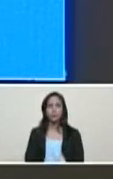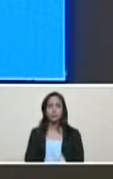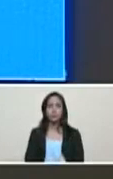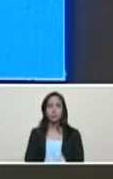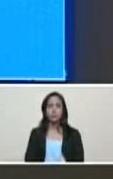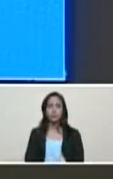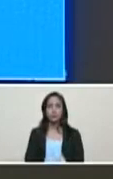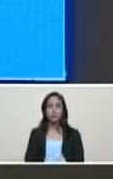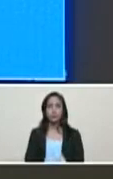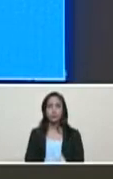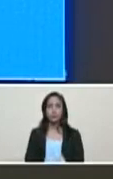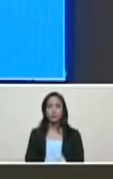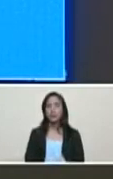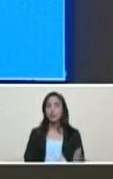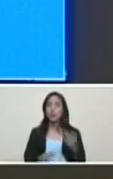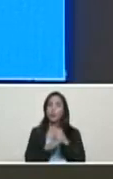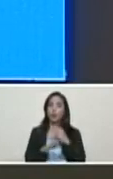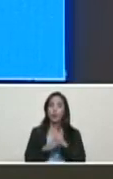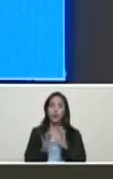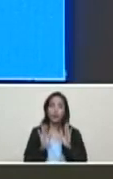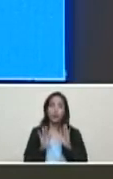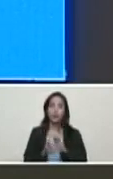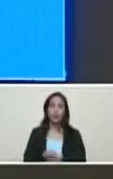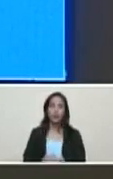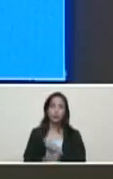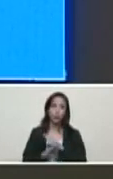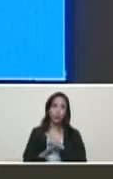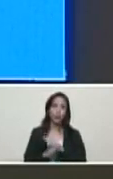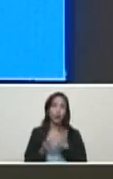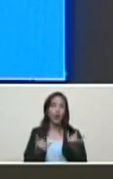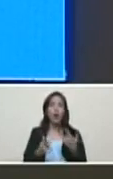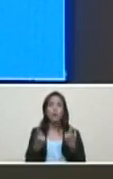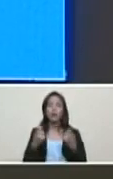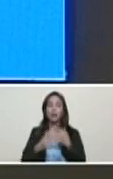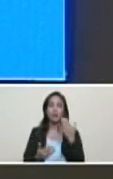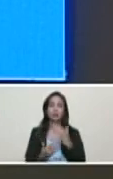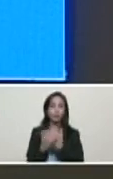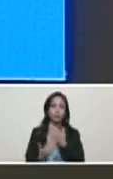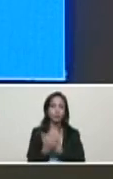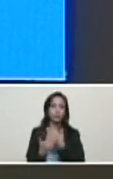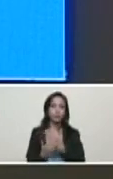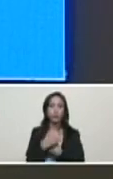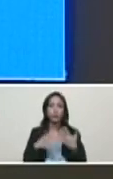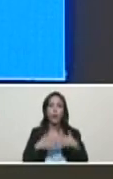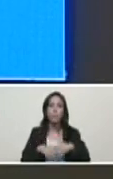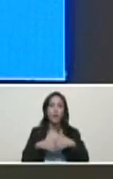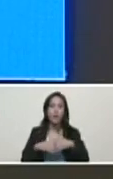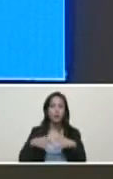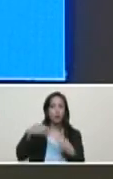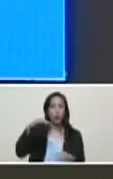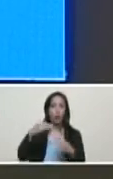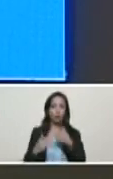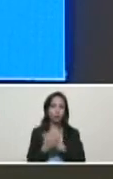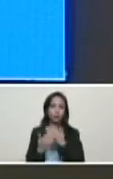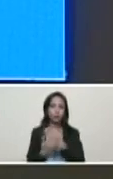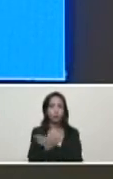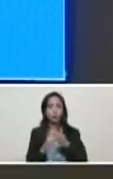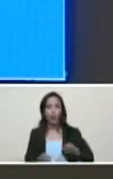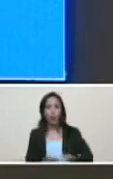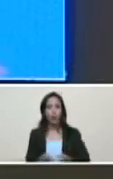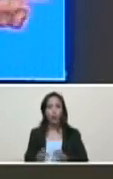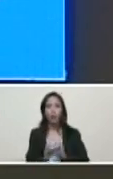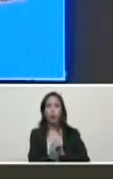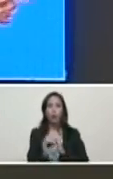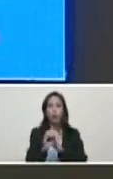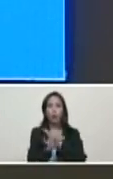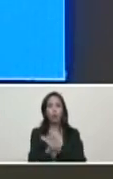No hemos instalado todavía, Jorge, la fábrica de papel en el sur, en el Orinoco. Ahí está.